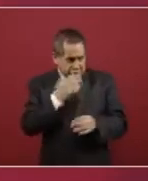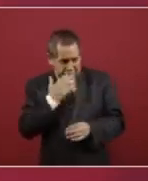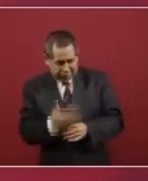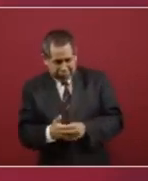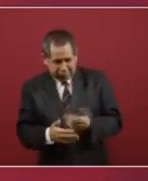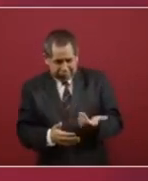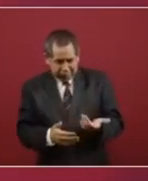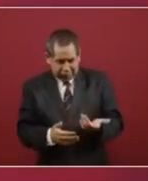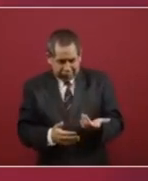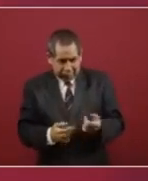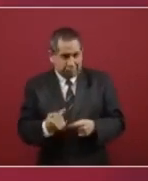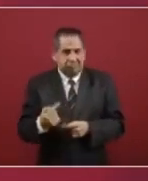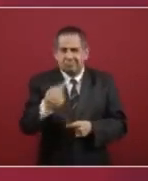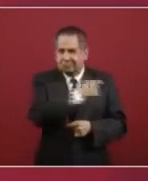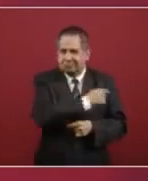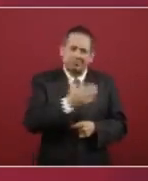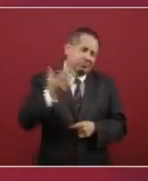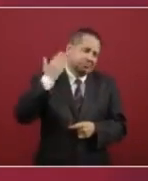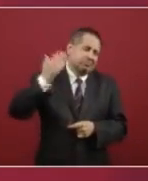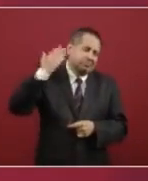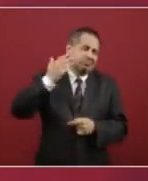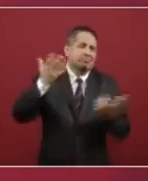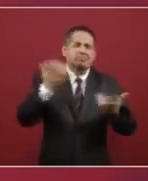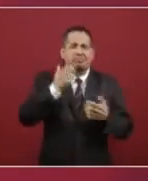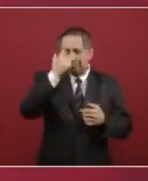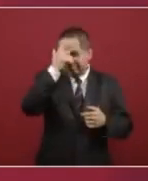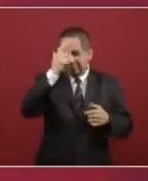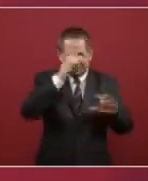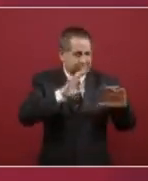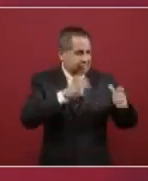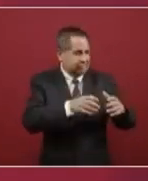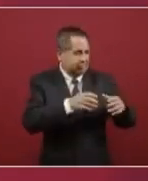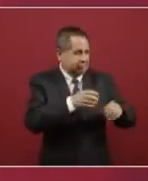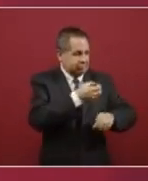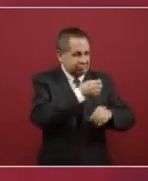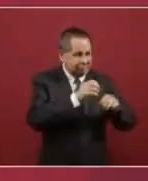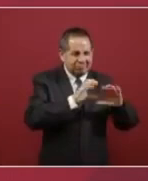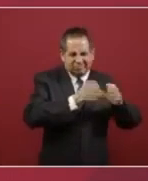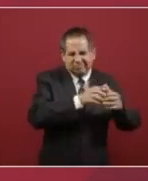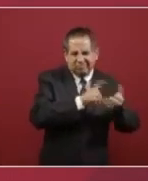a partir de que crearon todas estas estructuras?